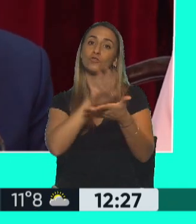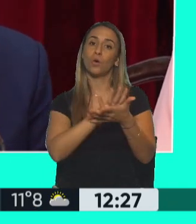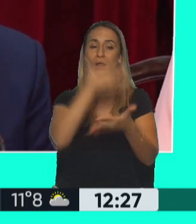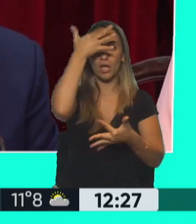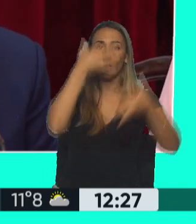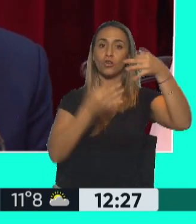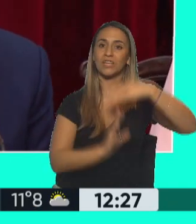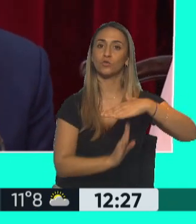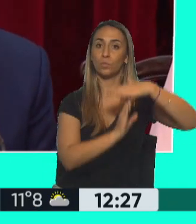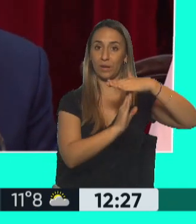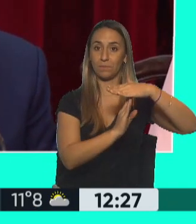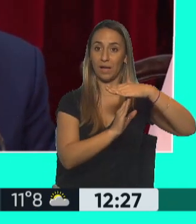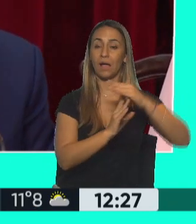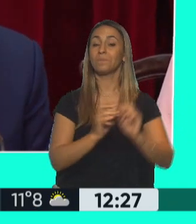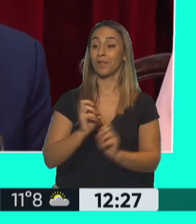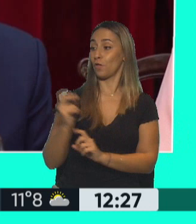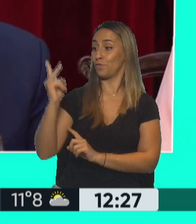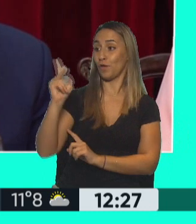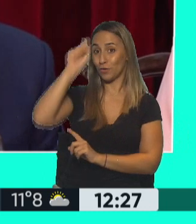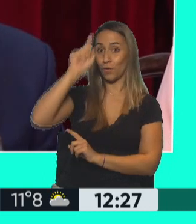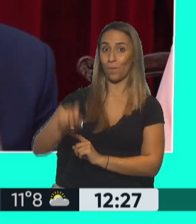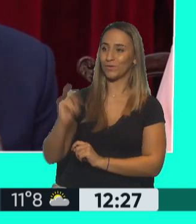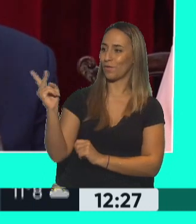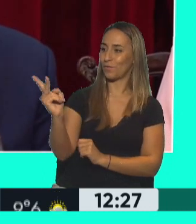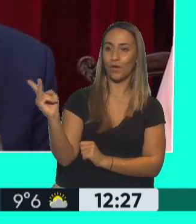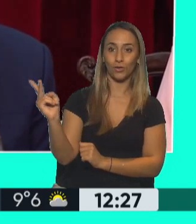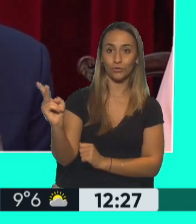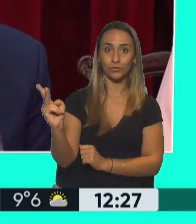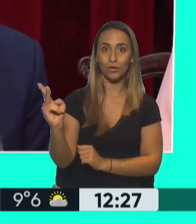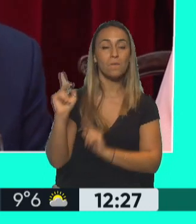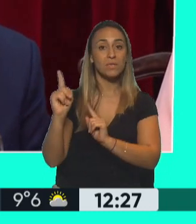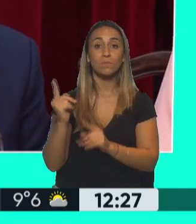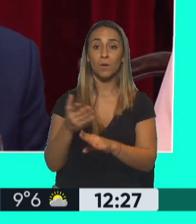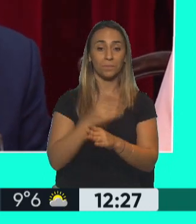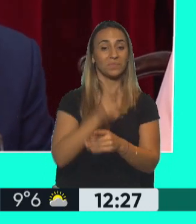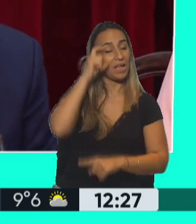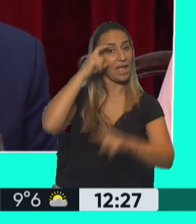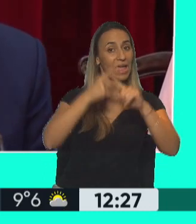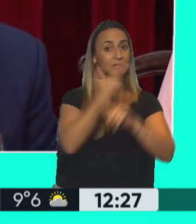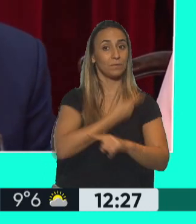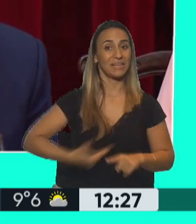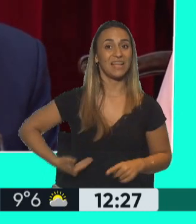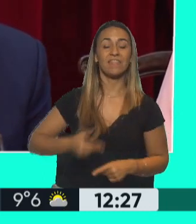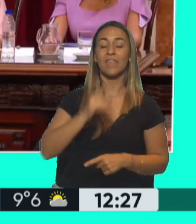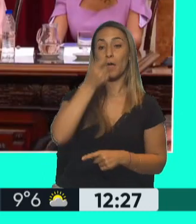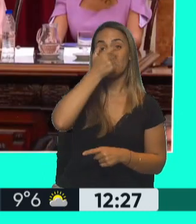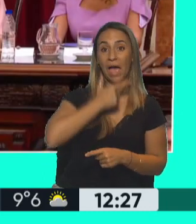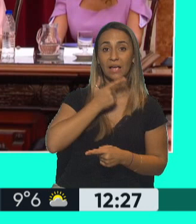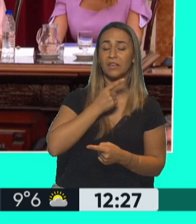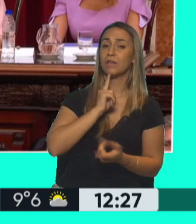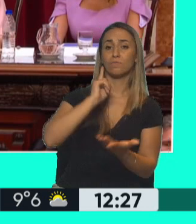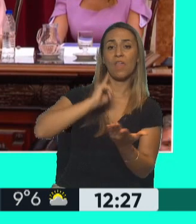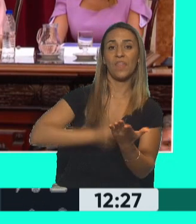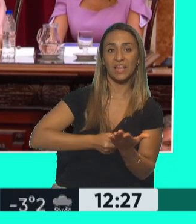Justicia. Esos 2 jueces que estaban allí sentados fueron los nombrados por un DNU por el expresidente Mauricio Macri. Eso es una